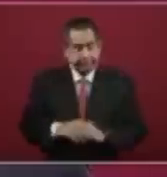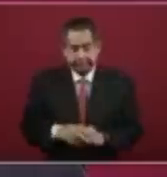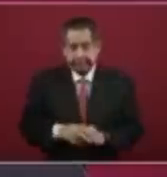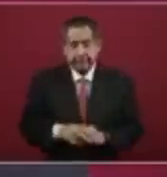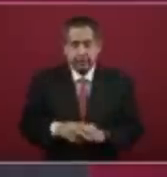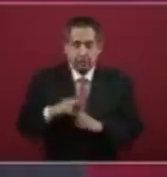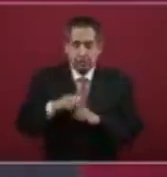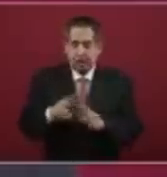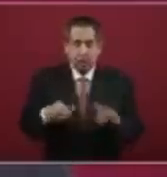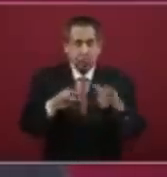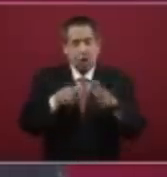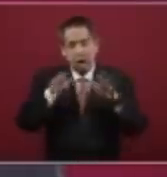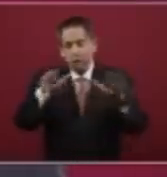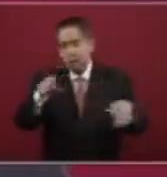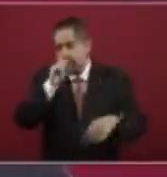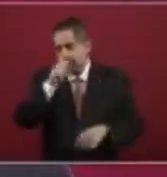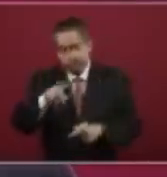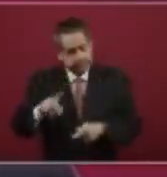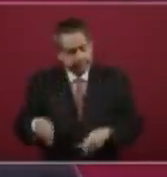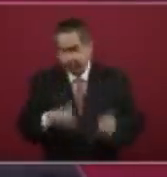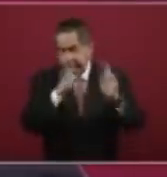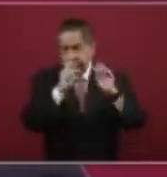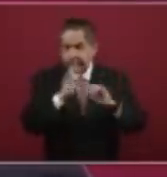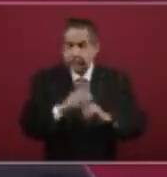y aviones también,